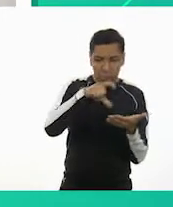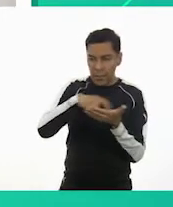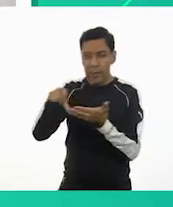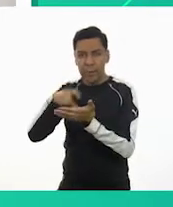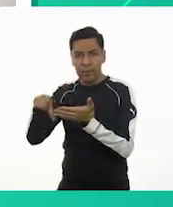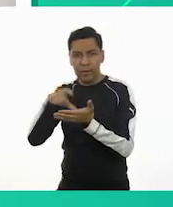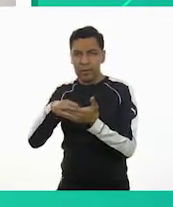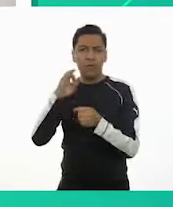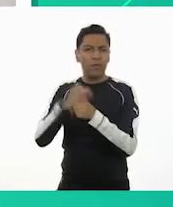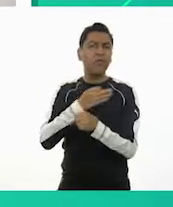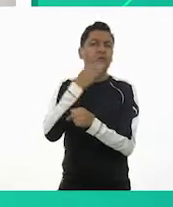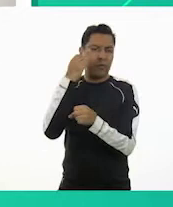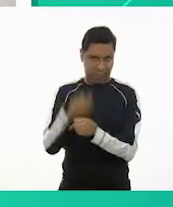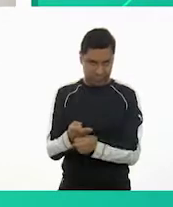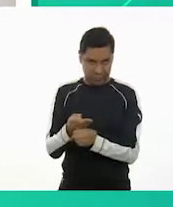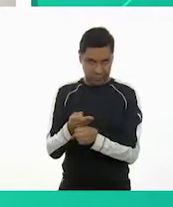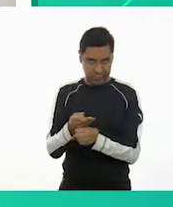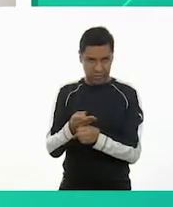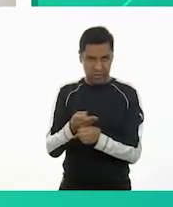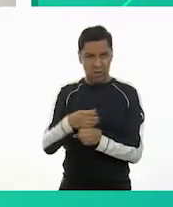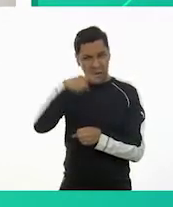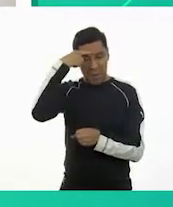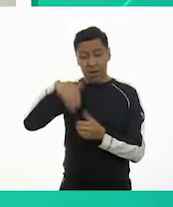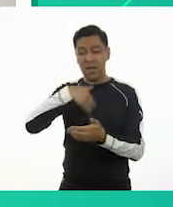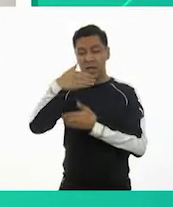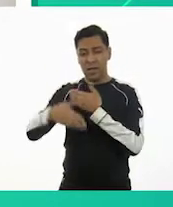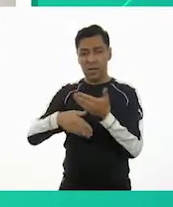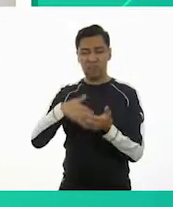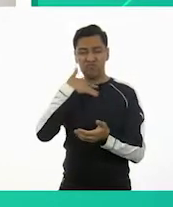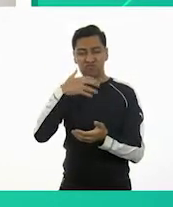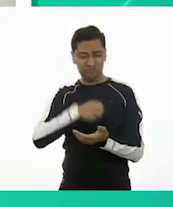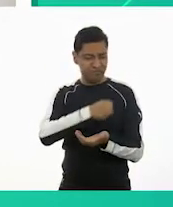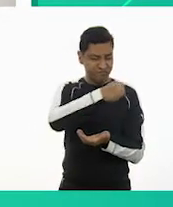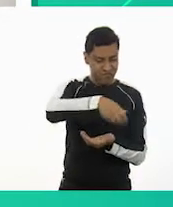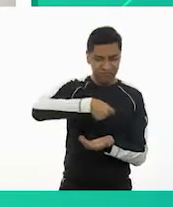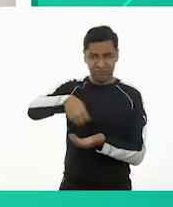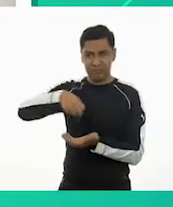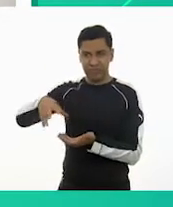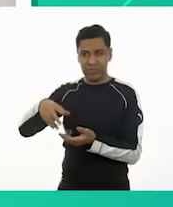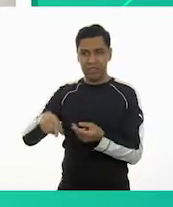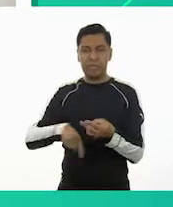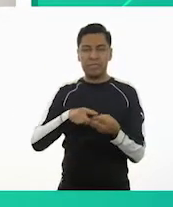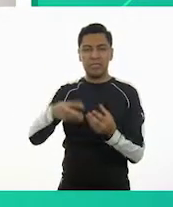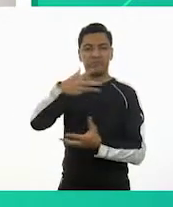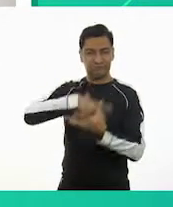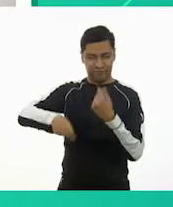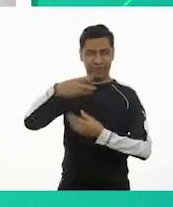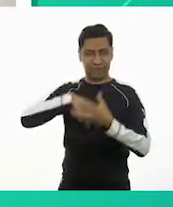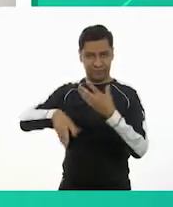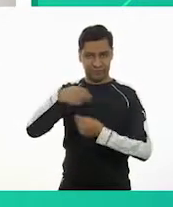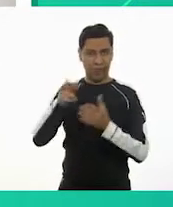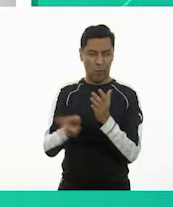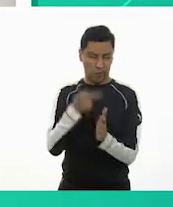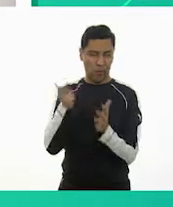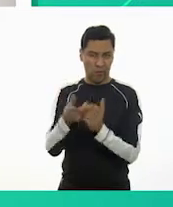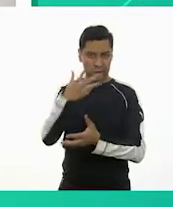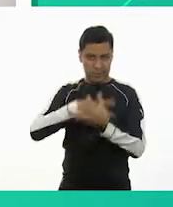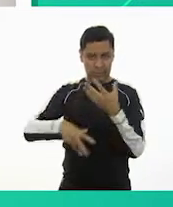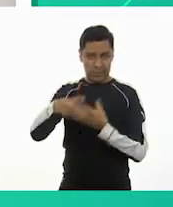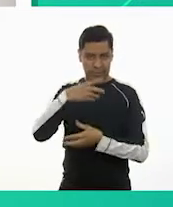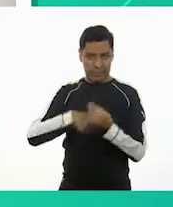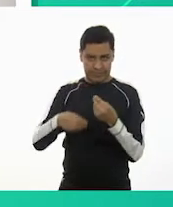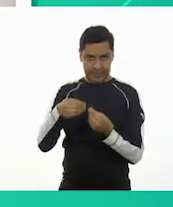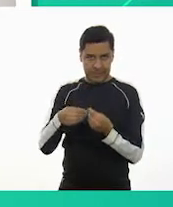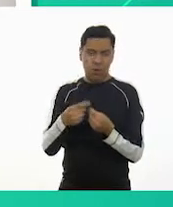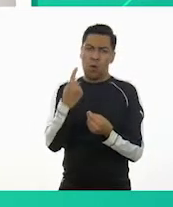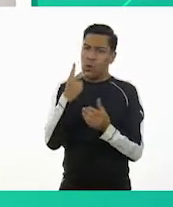una cantidad mínima de basura. Reutilizar. Reduce la cantidad de objetos que desechas al utilizarlos más de